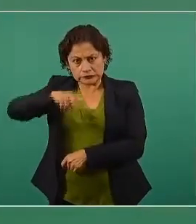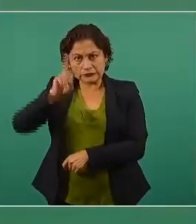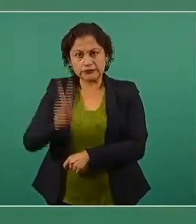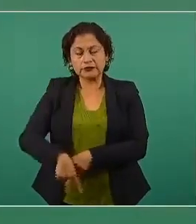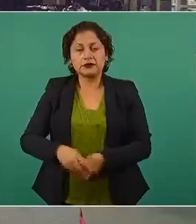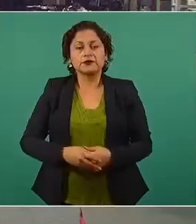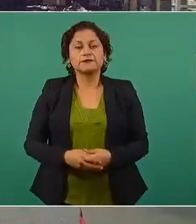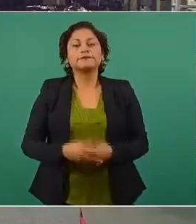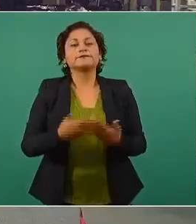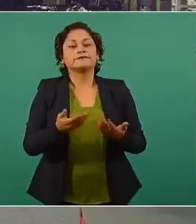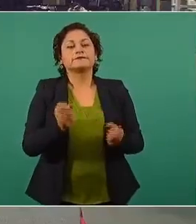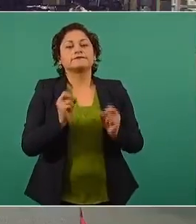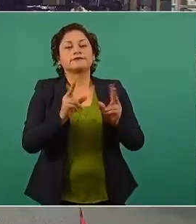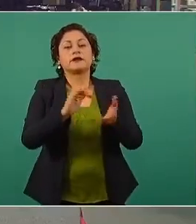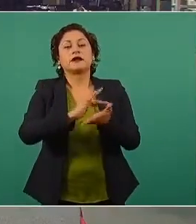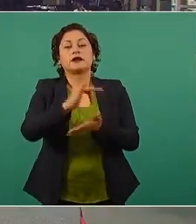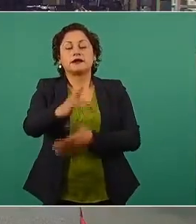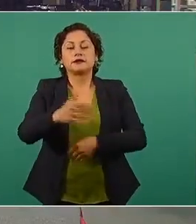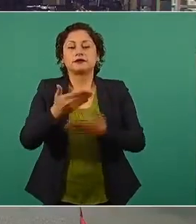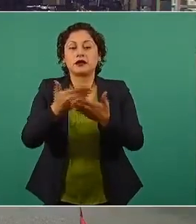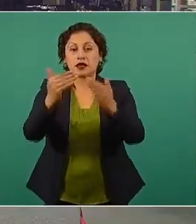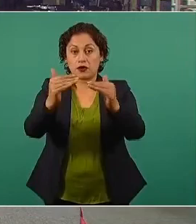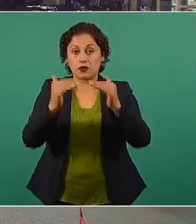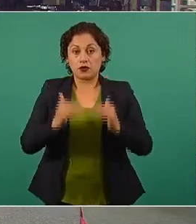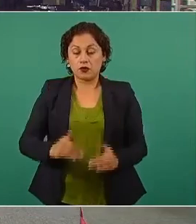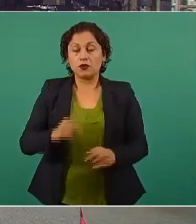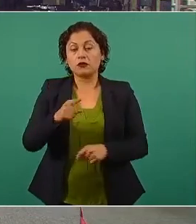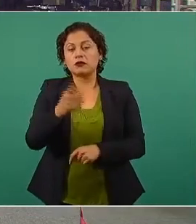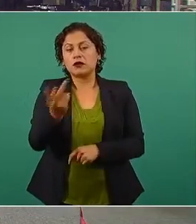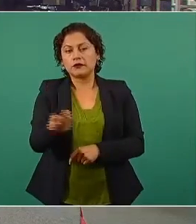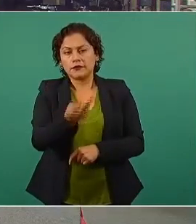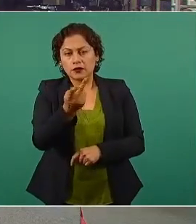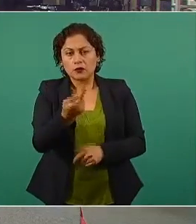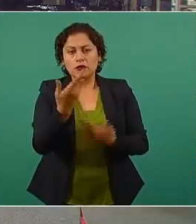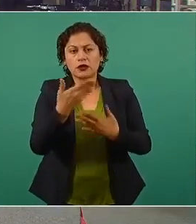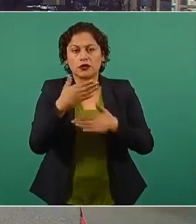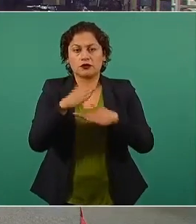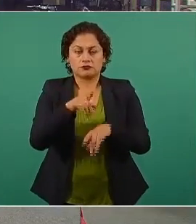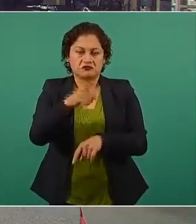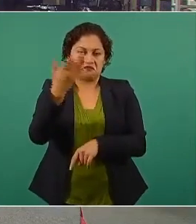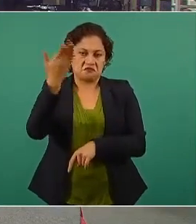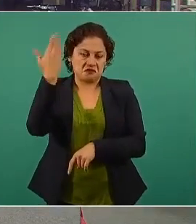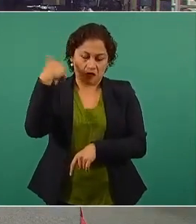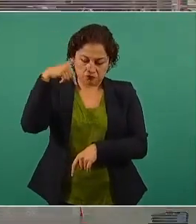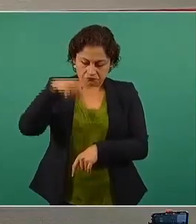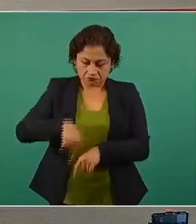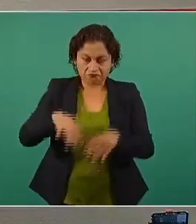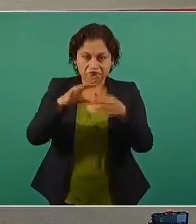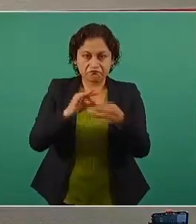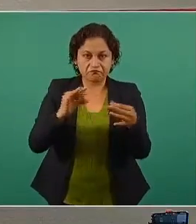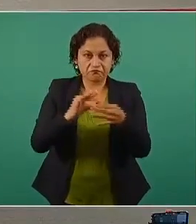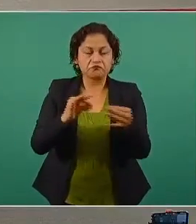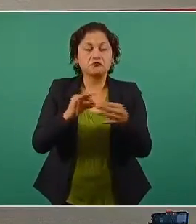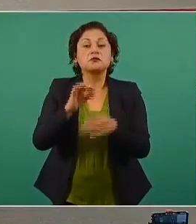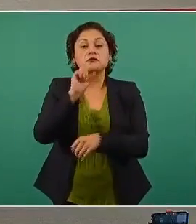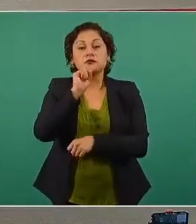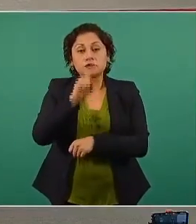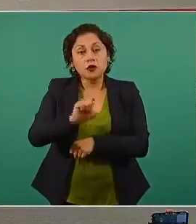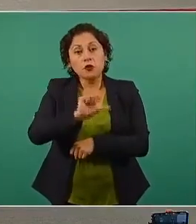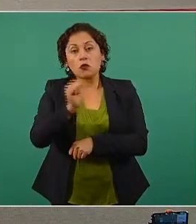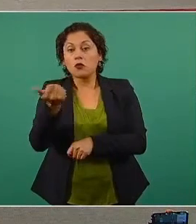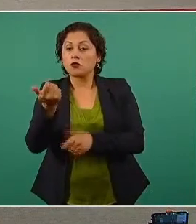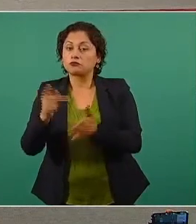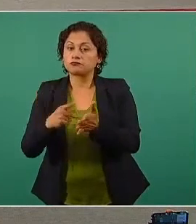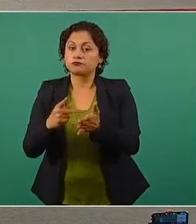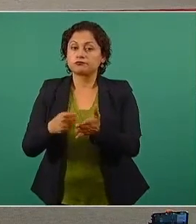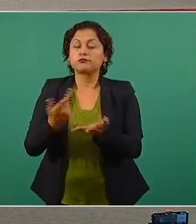Perfecto, presidente, muchas gracias. Ahora, en el marco que usted alguna vez comentó aquí y lo ha expuesto mediante la carta